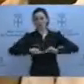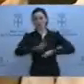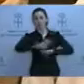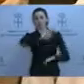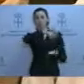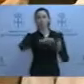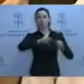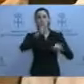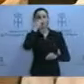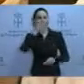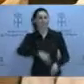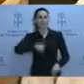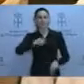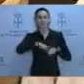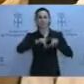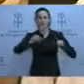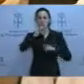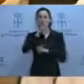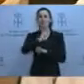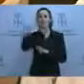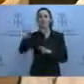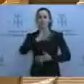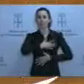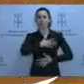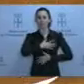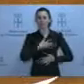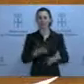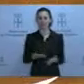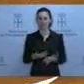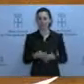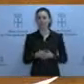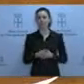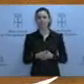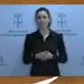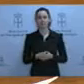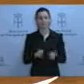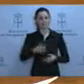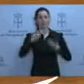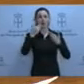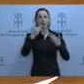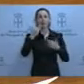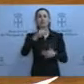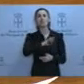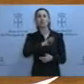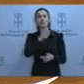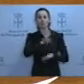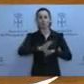Interés General del Principado de Asturias, Fundación Parque Histórico del Navia? Gracias, señoría. Señor consejero, tiene la